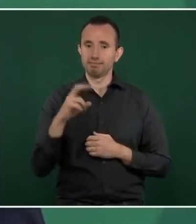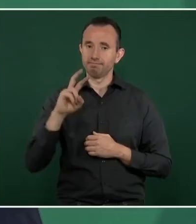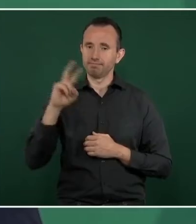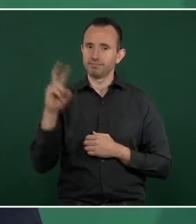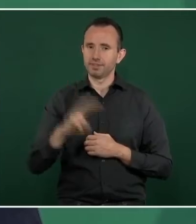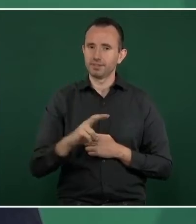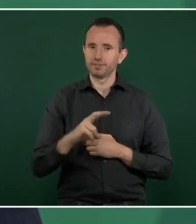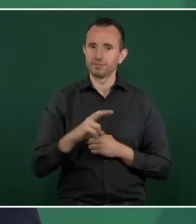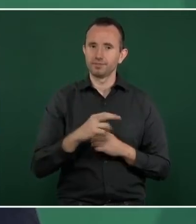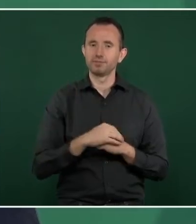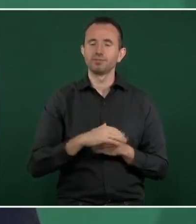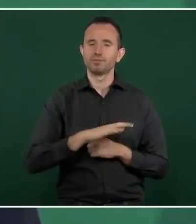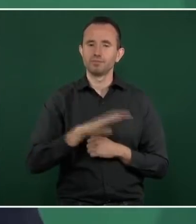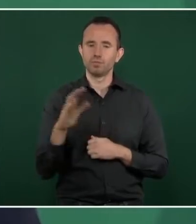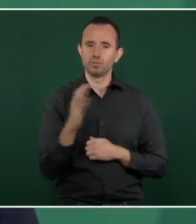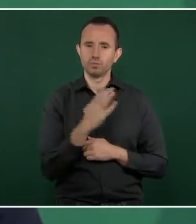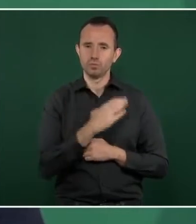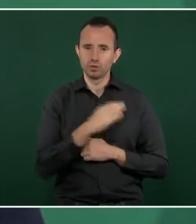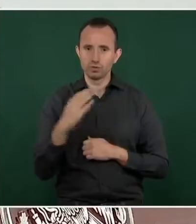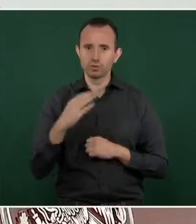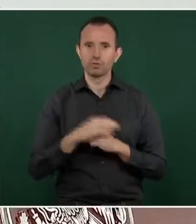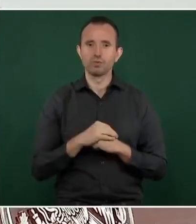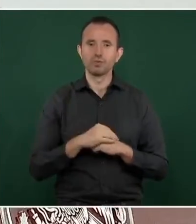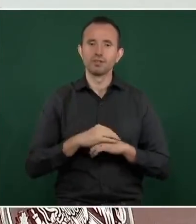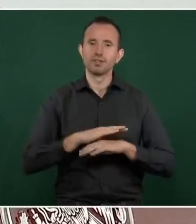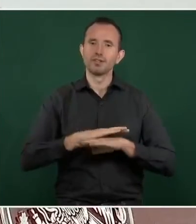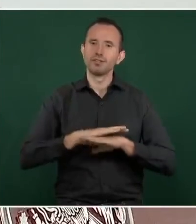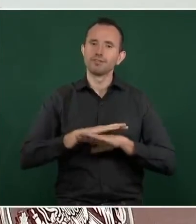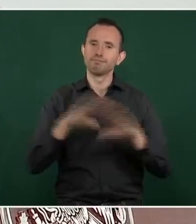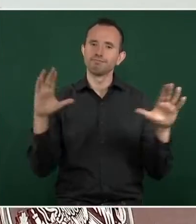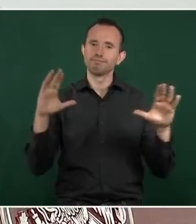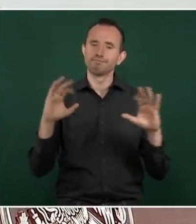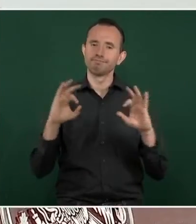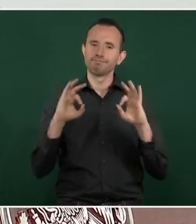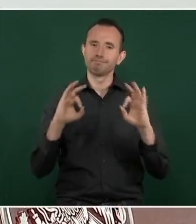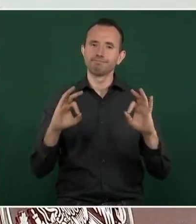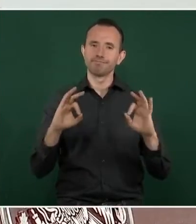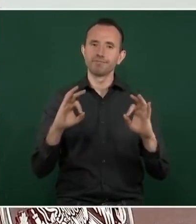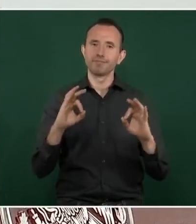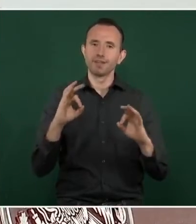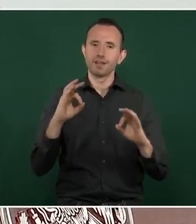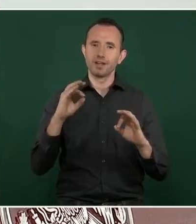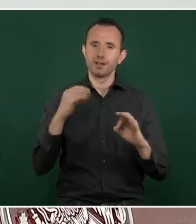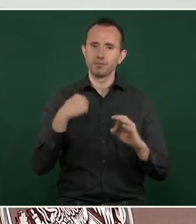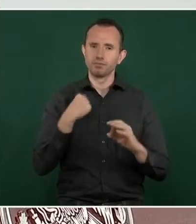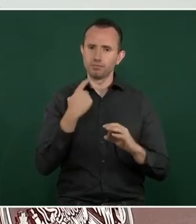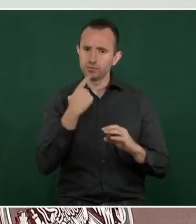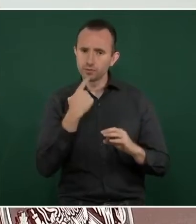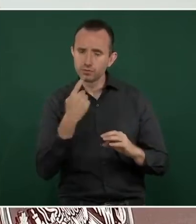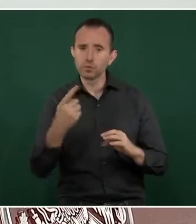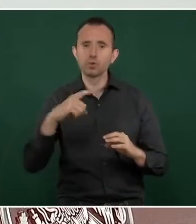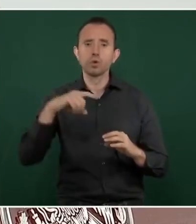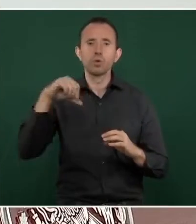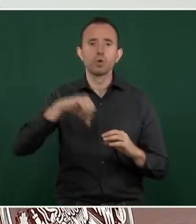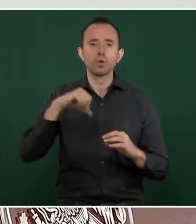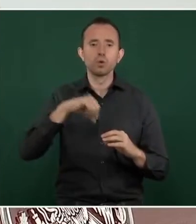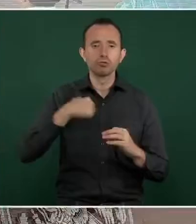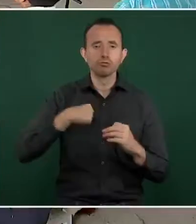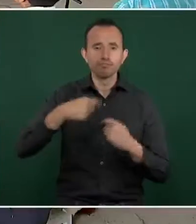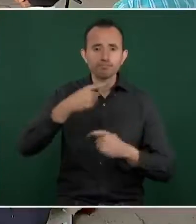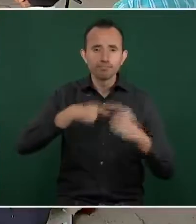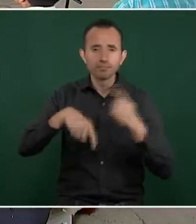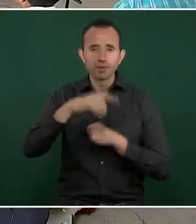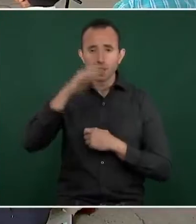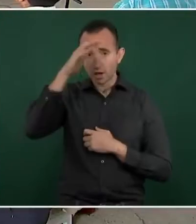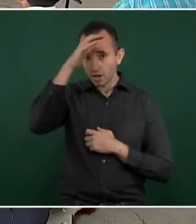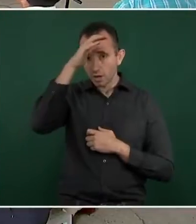Bueno, entonces ya, después de decir, ahora nos ponemos de acuerdo. Va a venir el comisionado